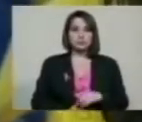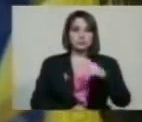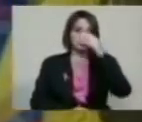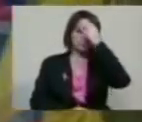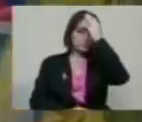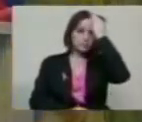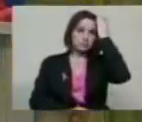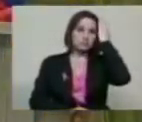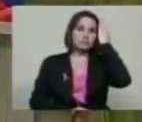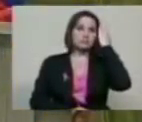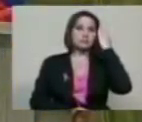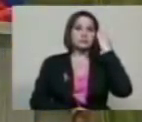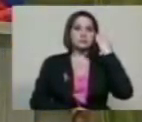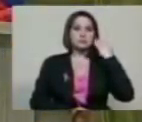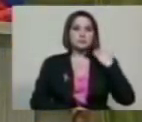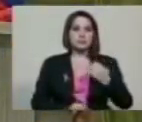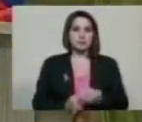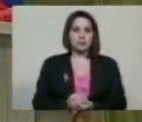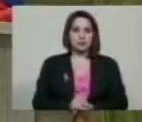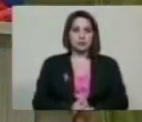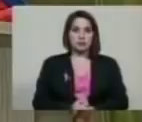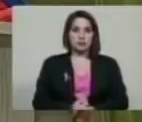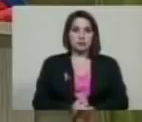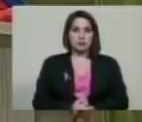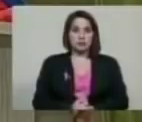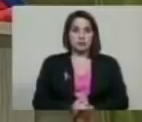Nacieron entre aquellos años tumultuosos,